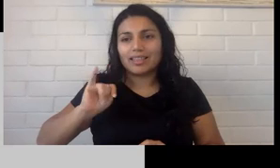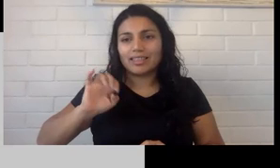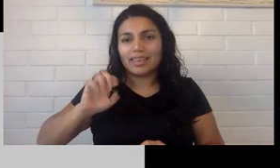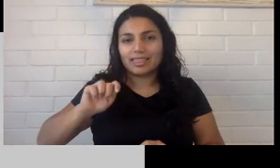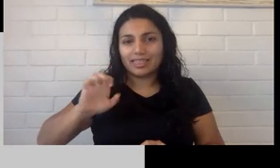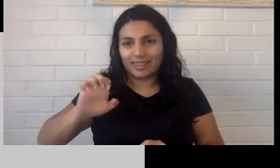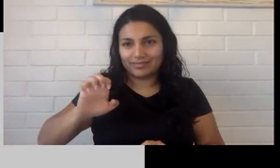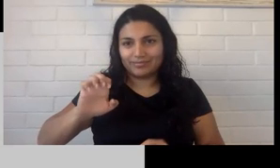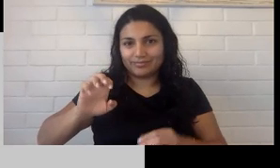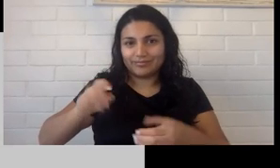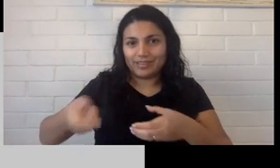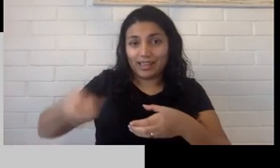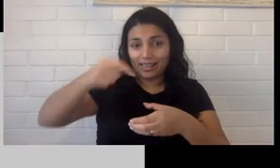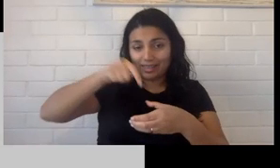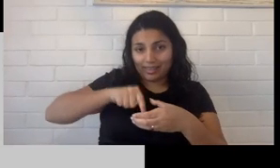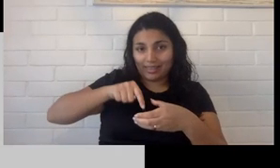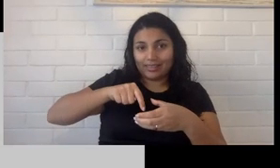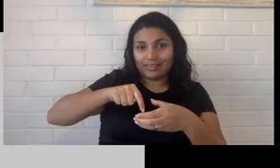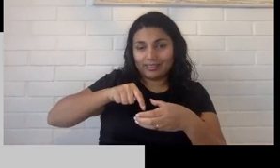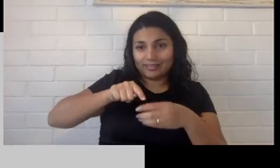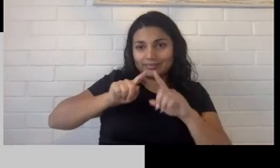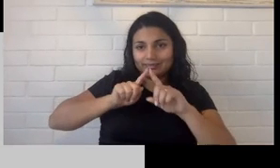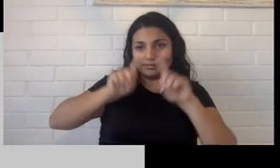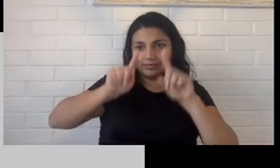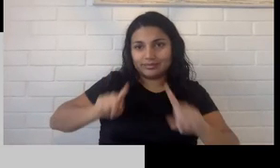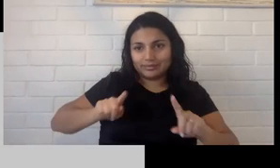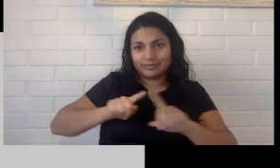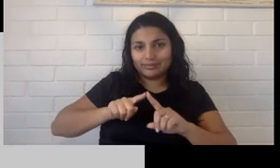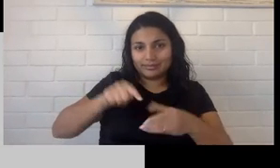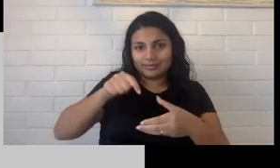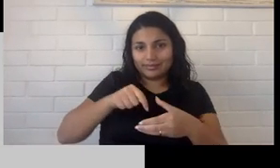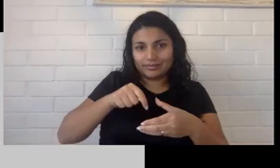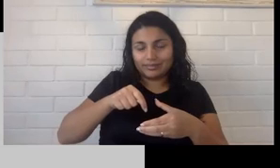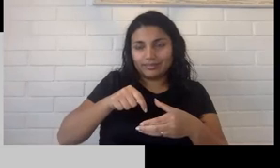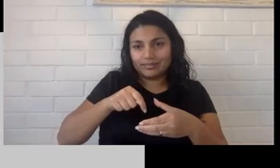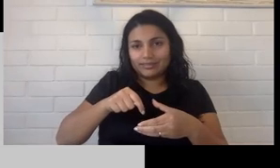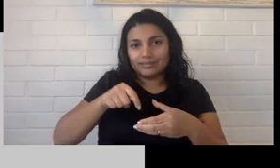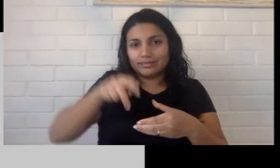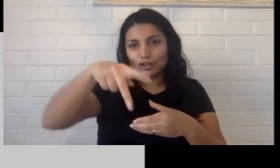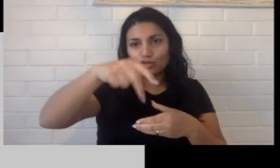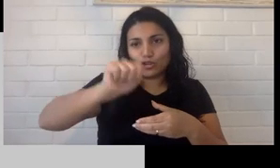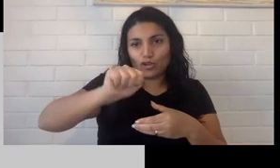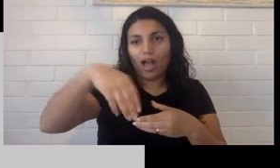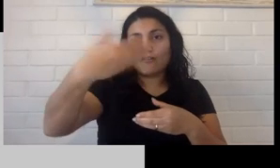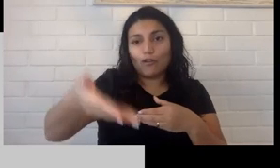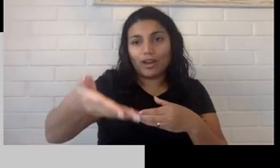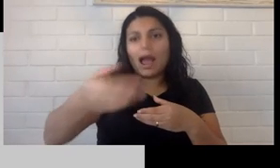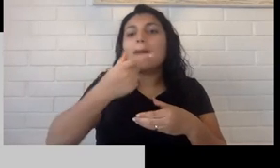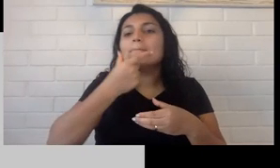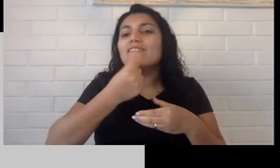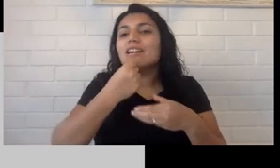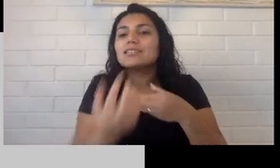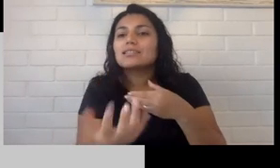el interior porque el sodio está más concentrado afuera y su transporte por medio